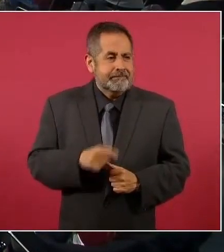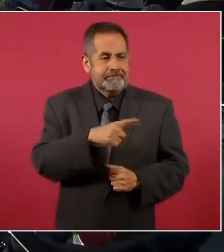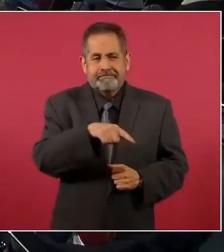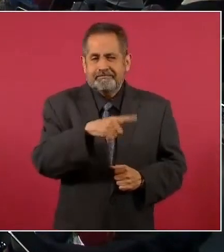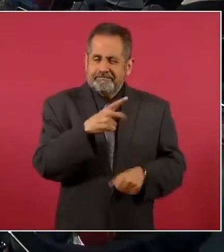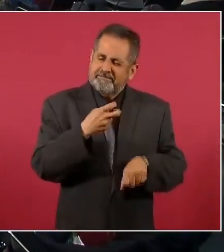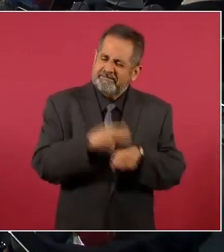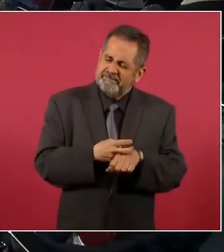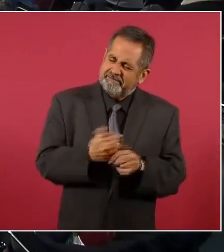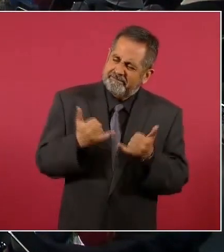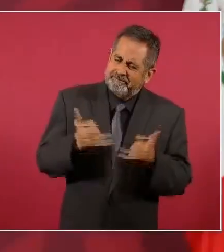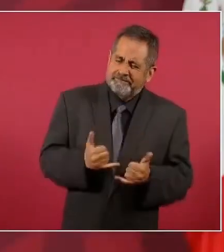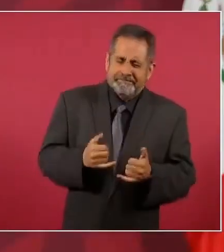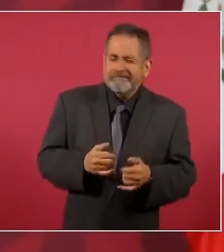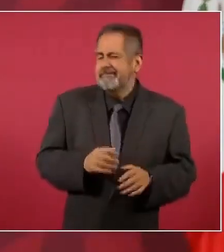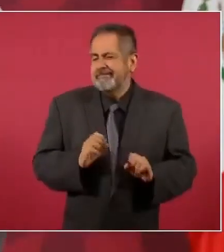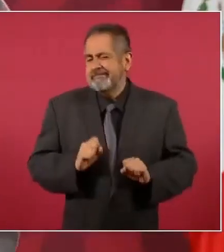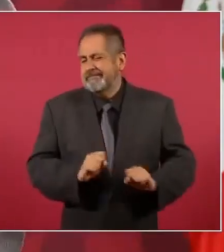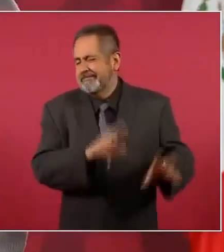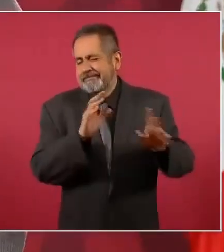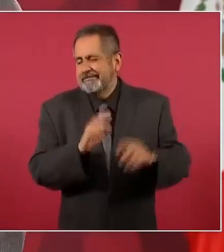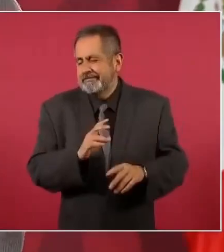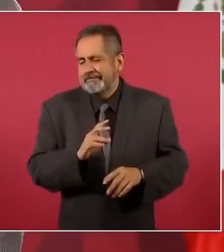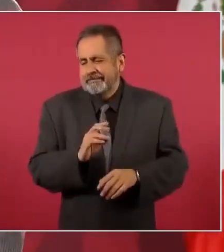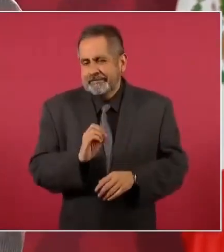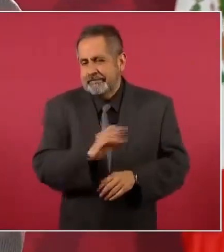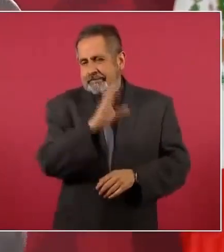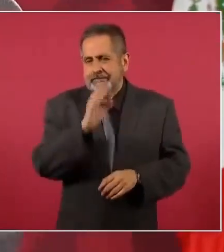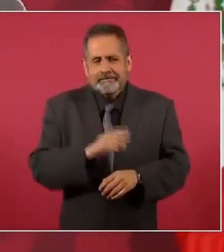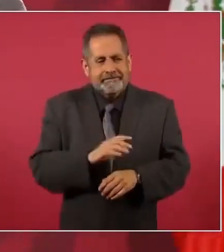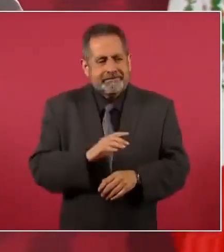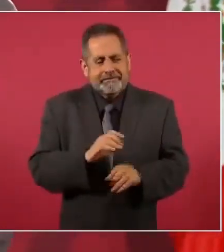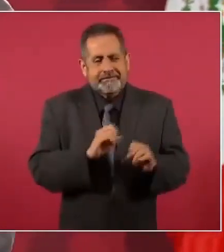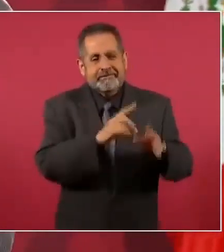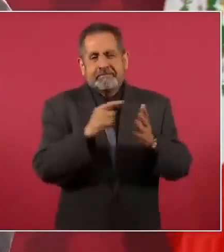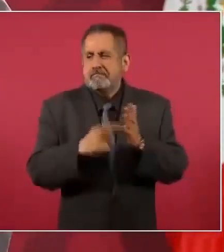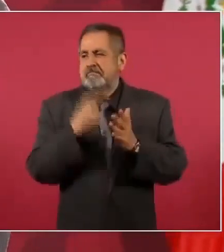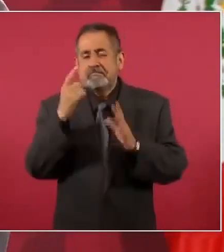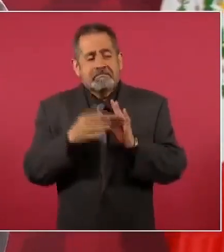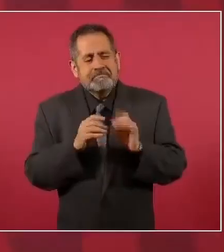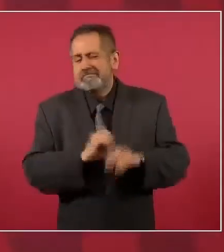aferrados, ya, no los toquen. Una vez,